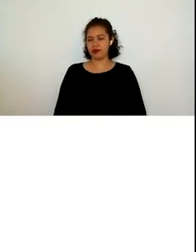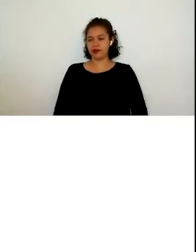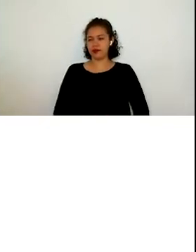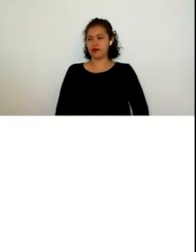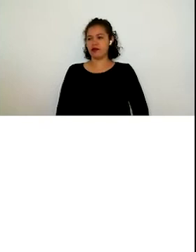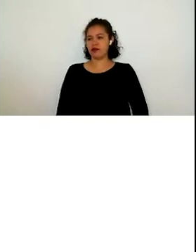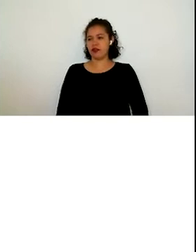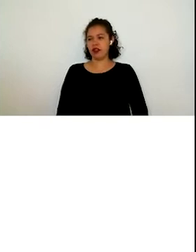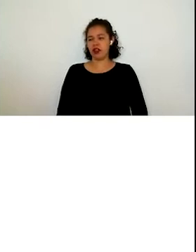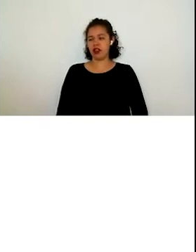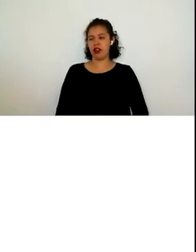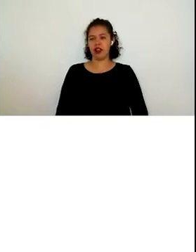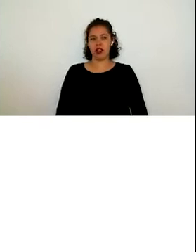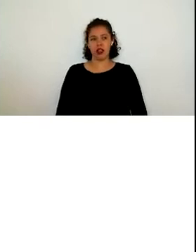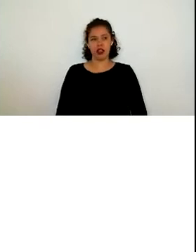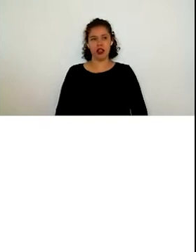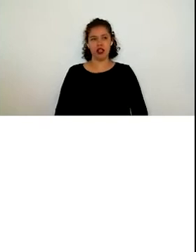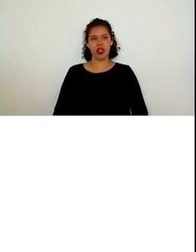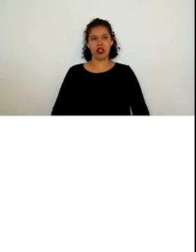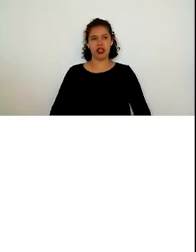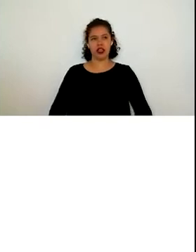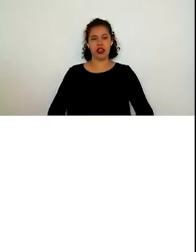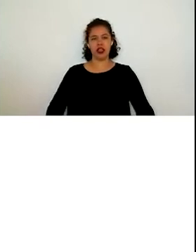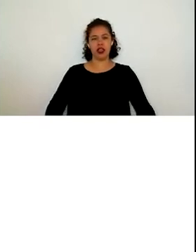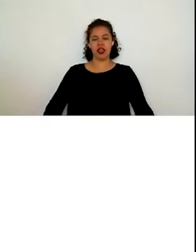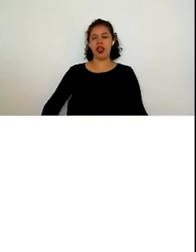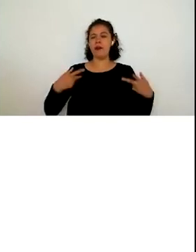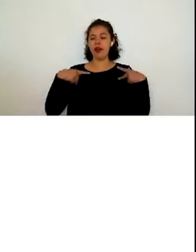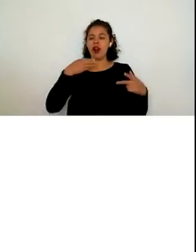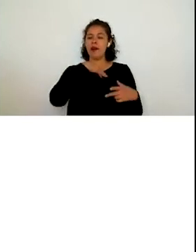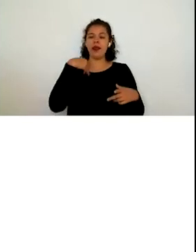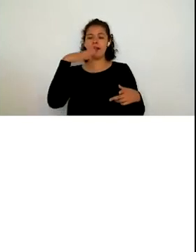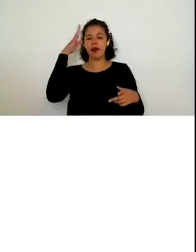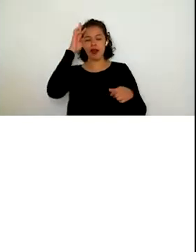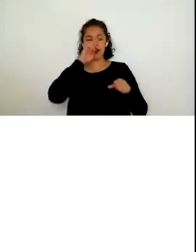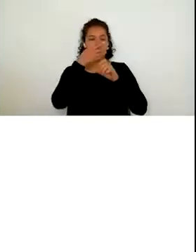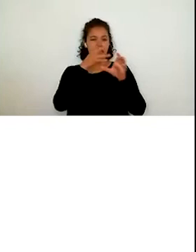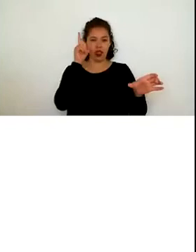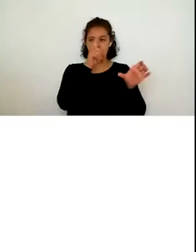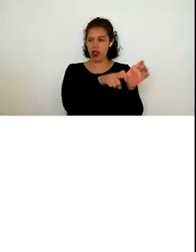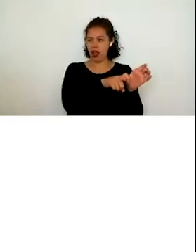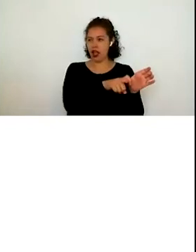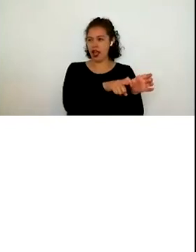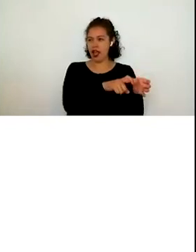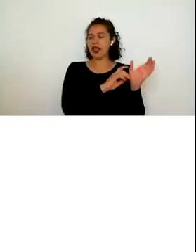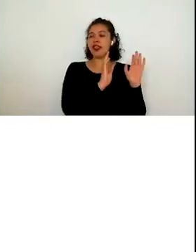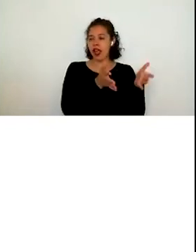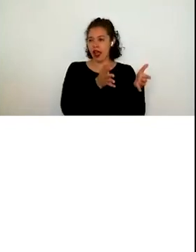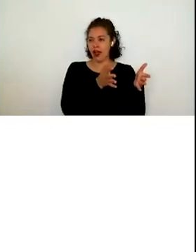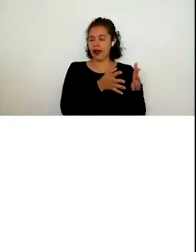ya hay una persona designada como miembro de un patronato, pero se verifica